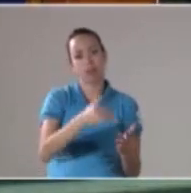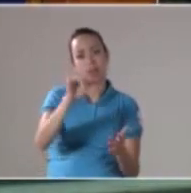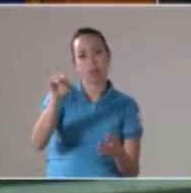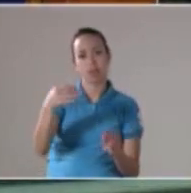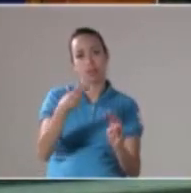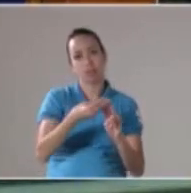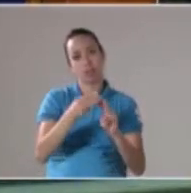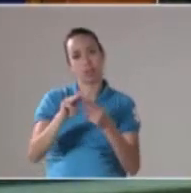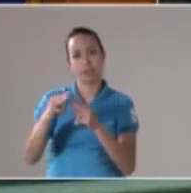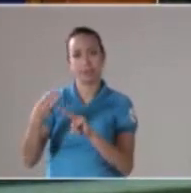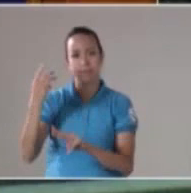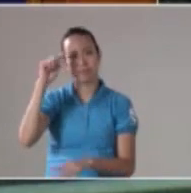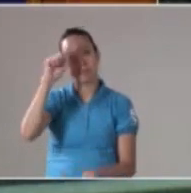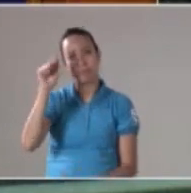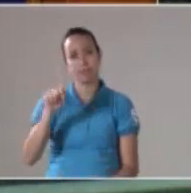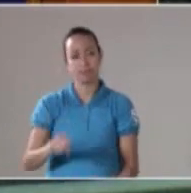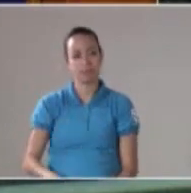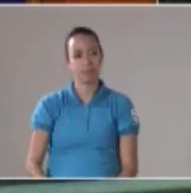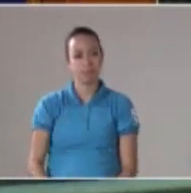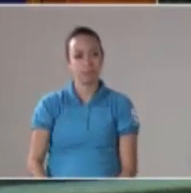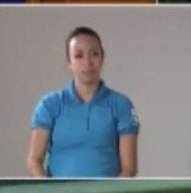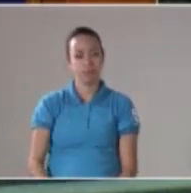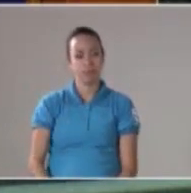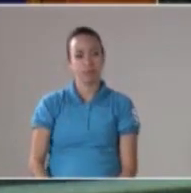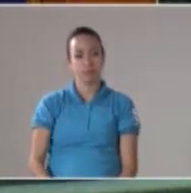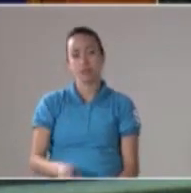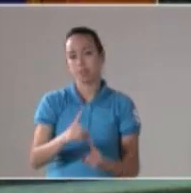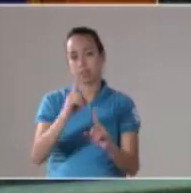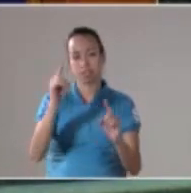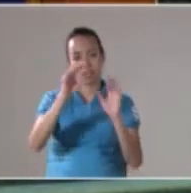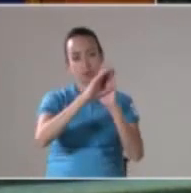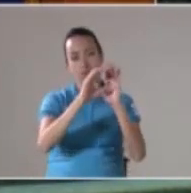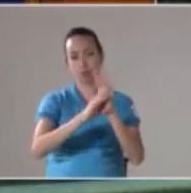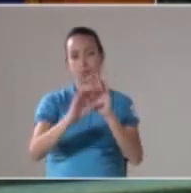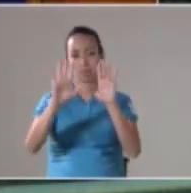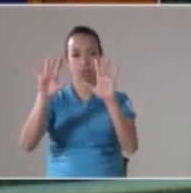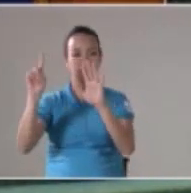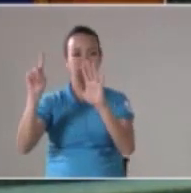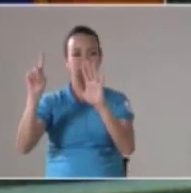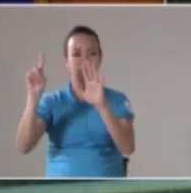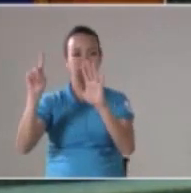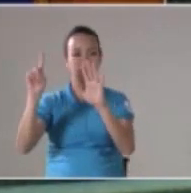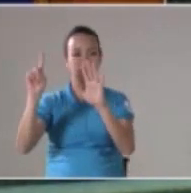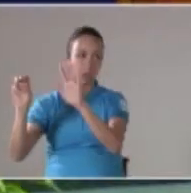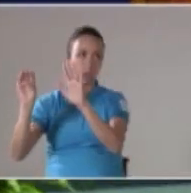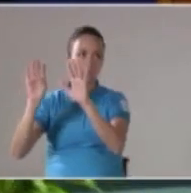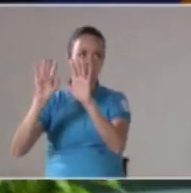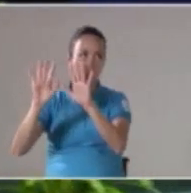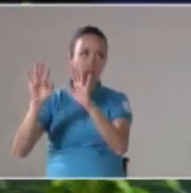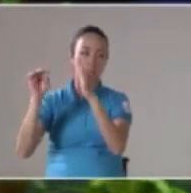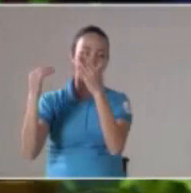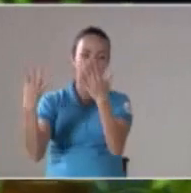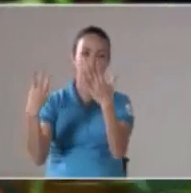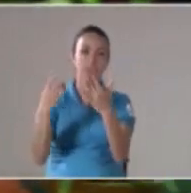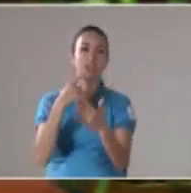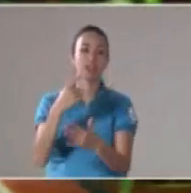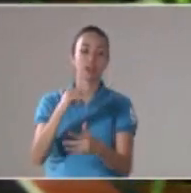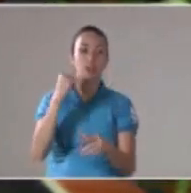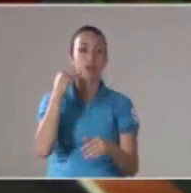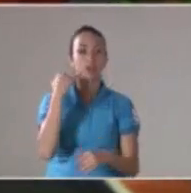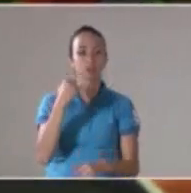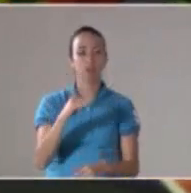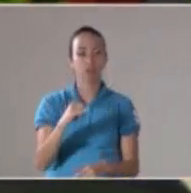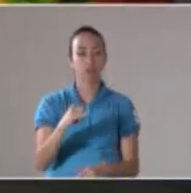gentiles? Desde el capítulo 19, el apóstol Pablo dijo, le dijo a los judíos: ok, ya que os